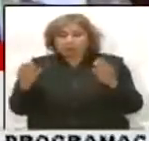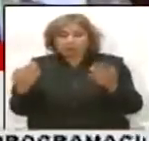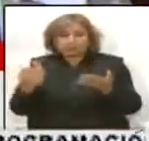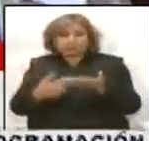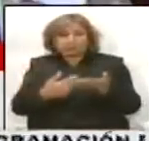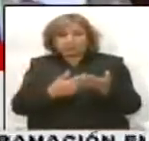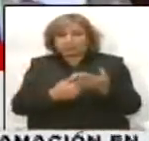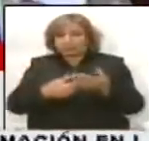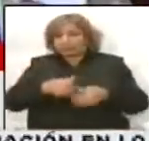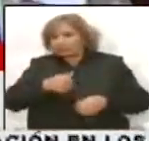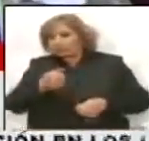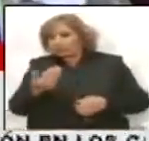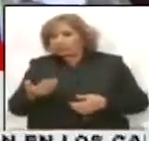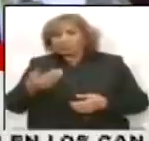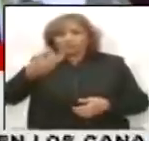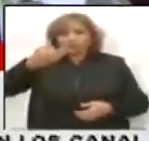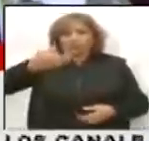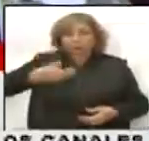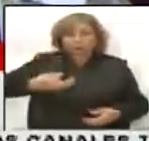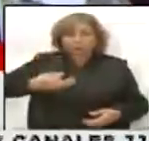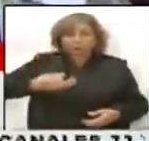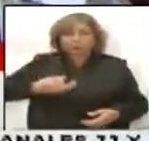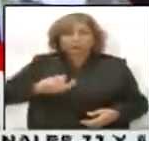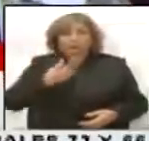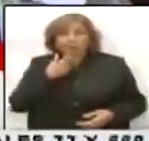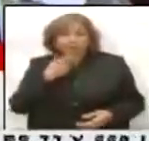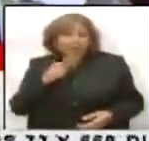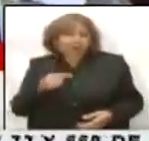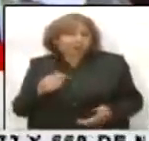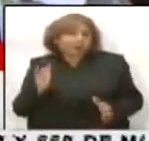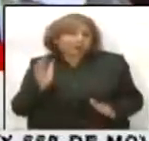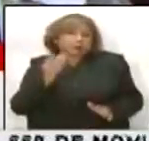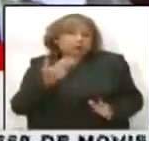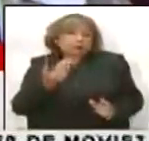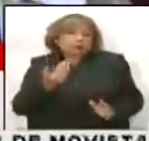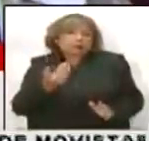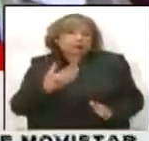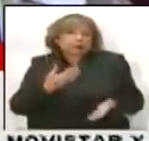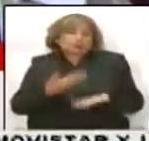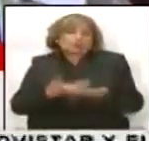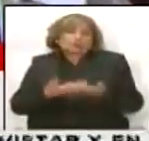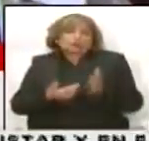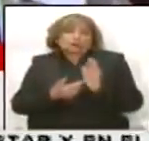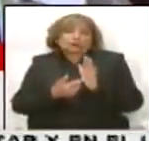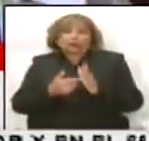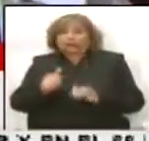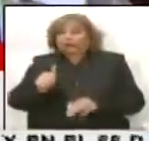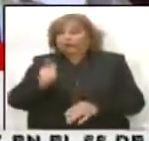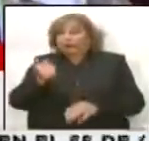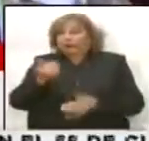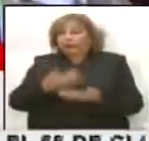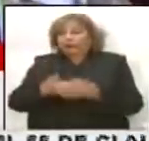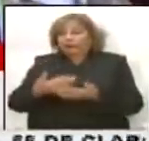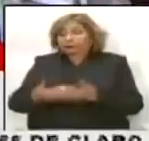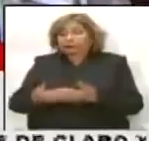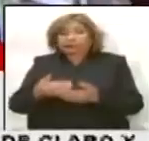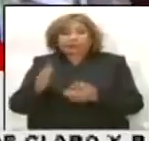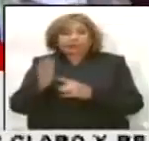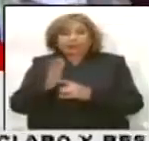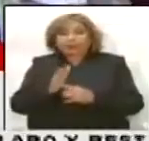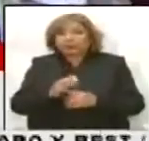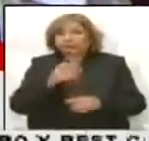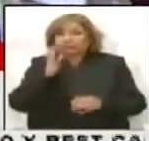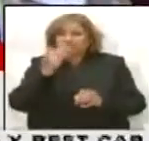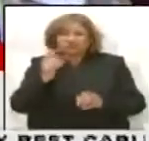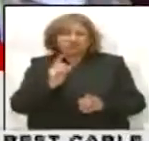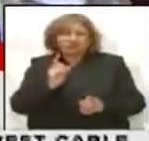otro tipo, hay que sincerar eso, porque parece que cuando algunos lo plantean está bien, pero cuando otras personas, otros parlamentarios lo señalan, ahí